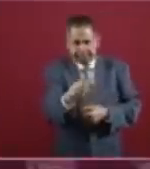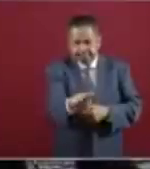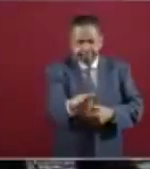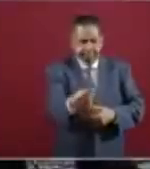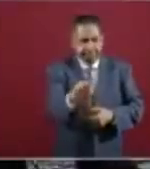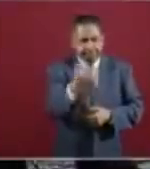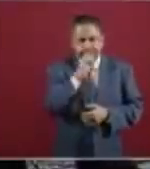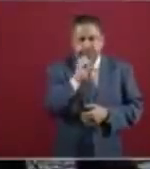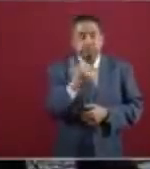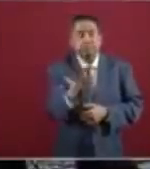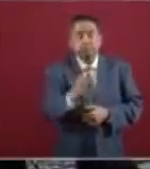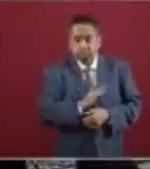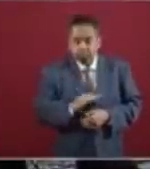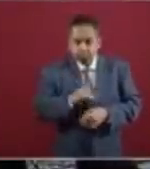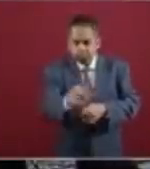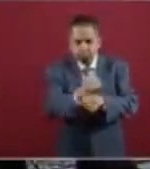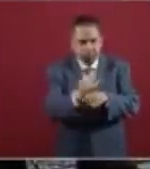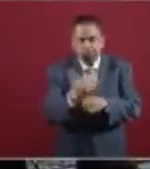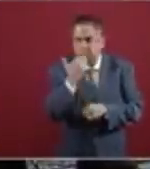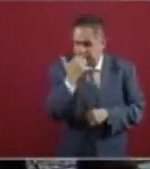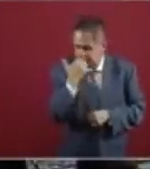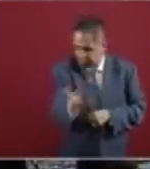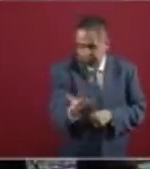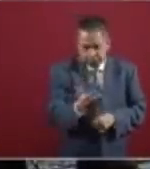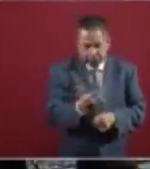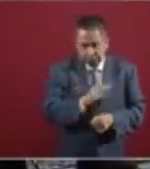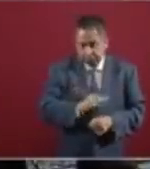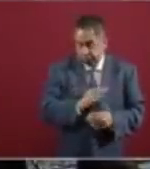Y felicidades por la investigación.